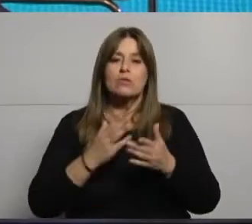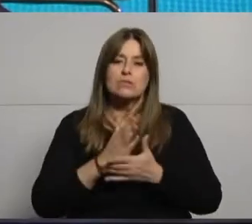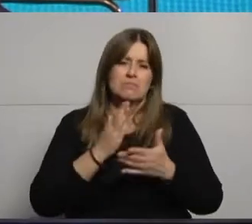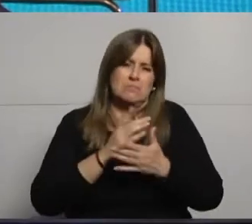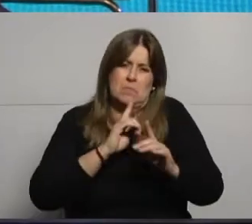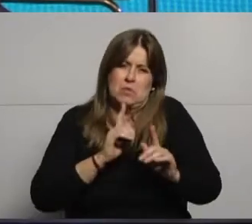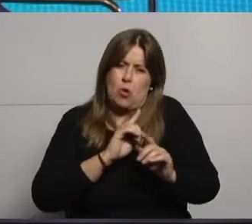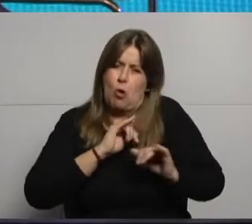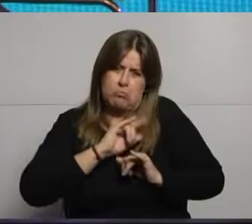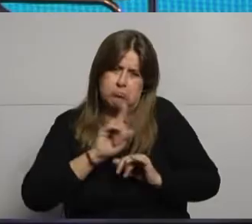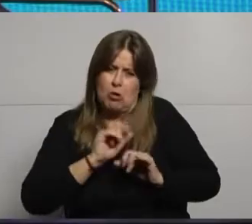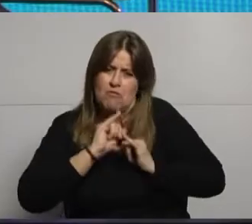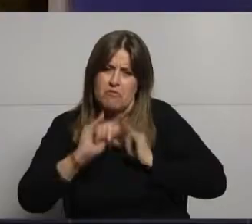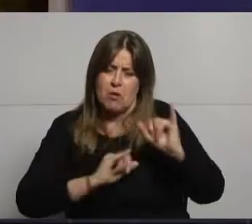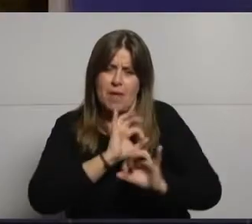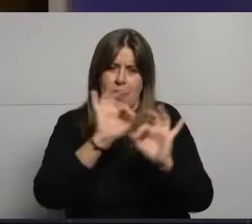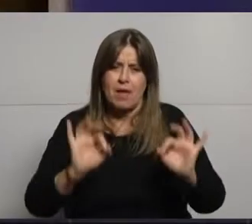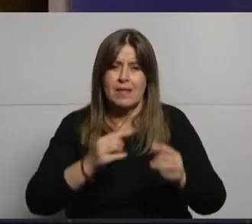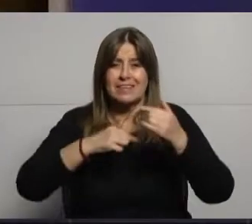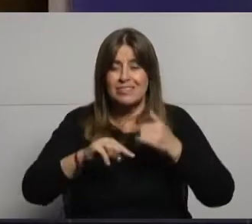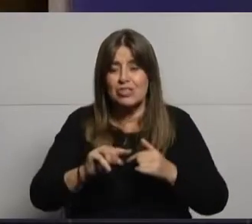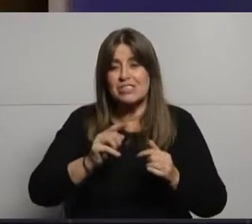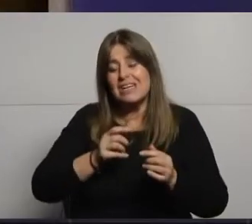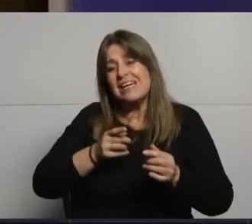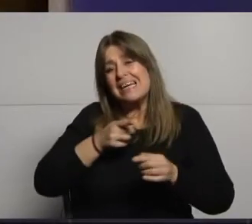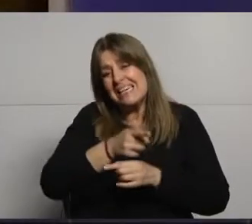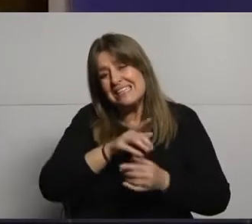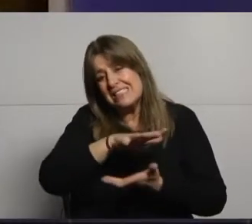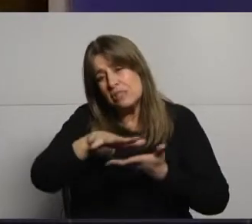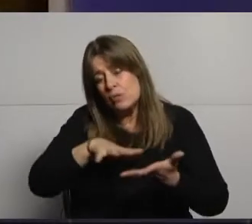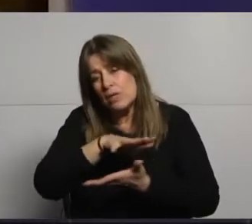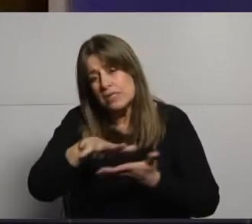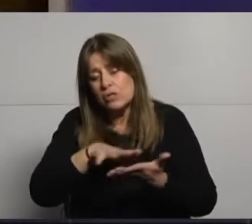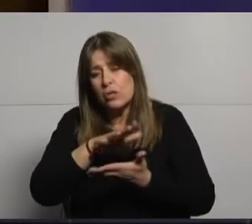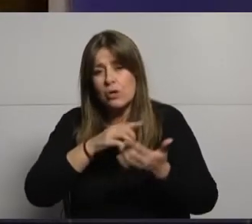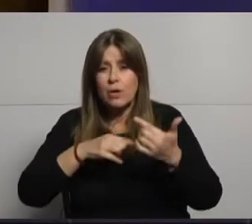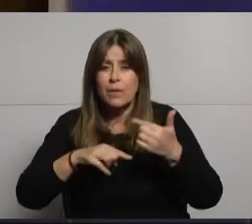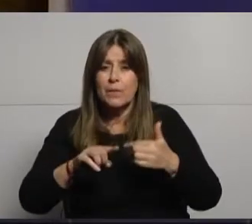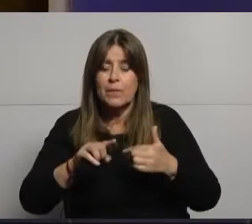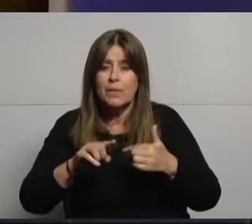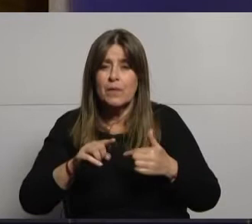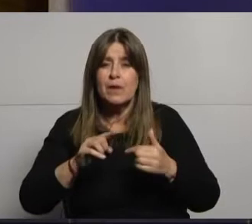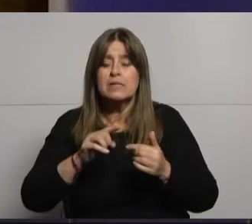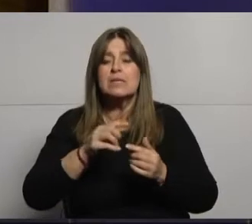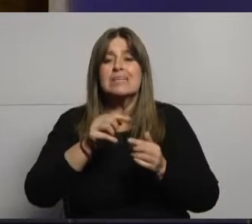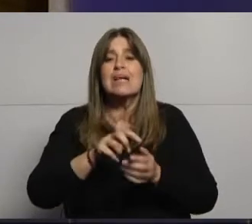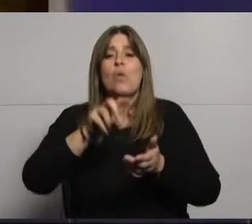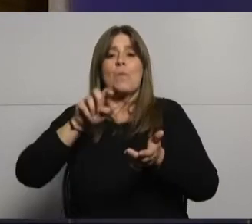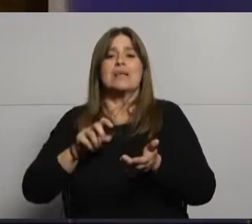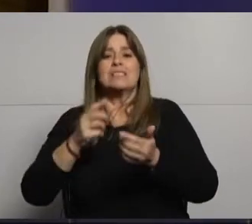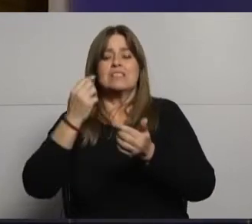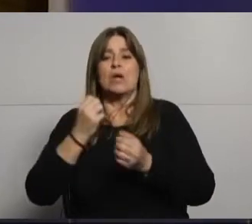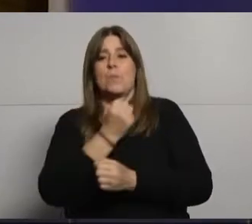han informado esto, ¿verdad? Y en ese juego, yo creo que tal vez como que daría un pasito para atrás y diría